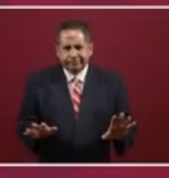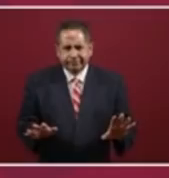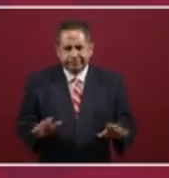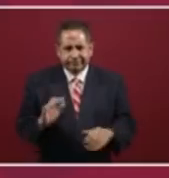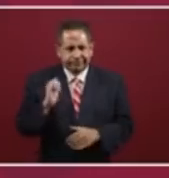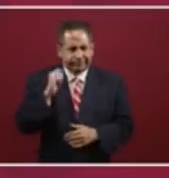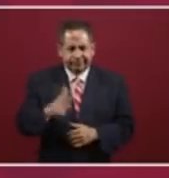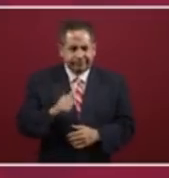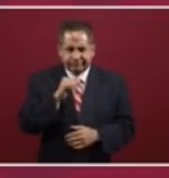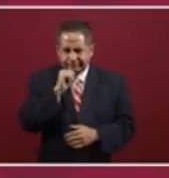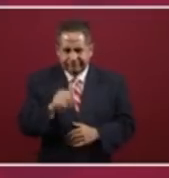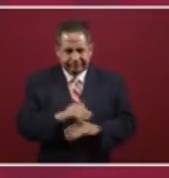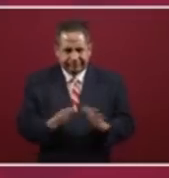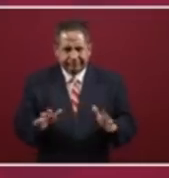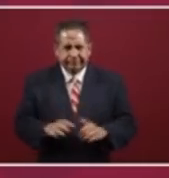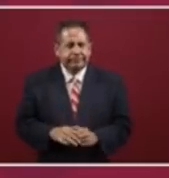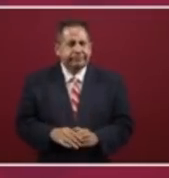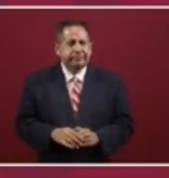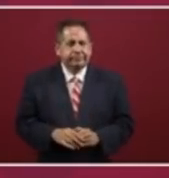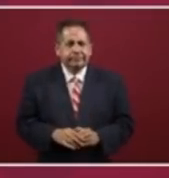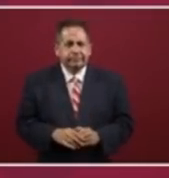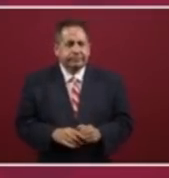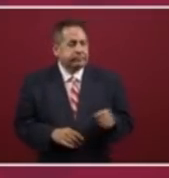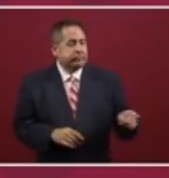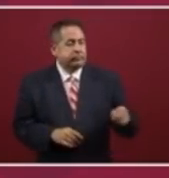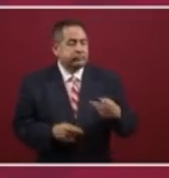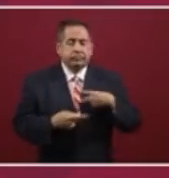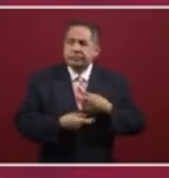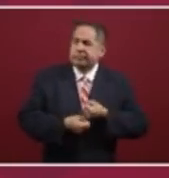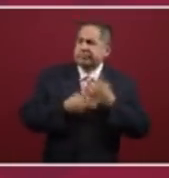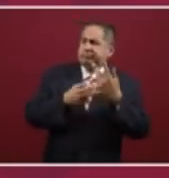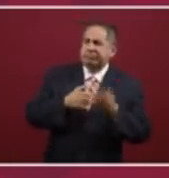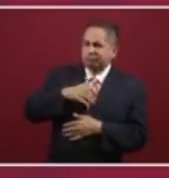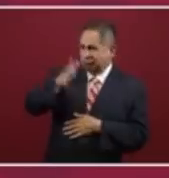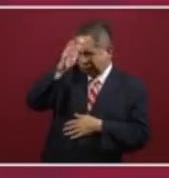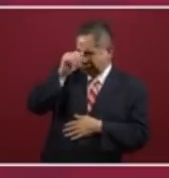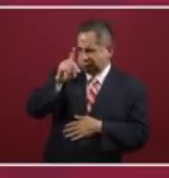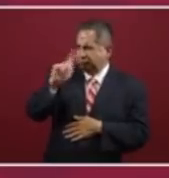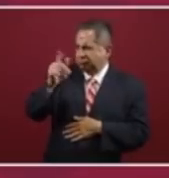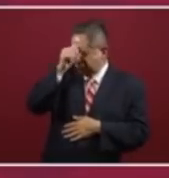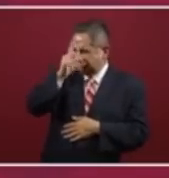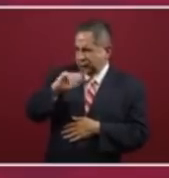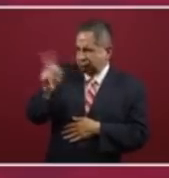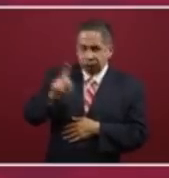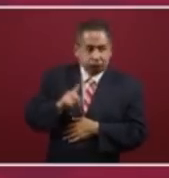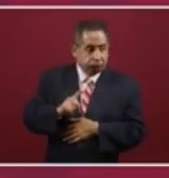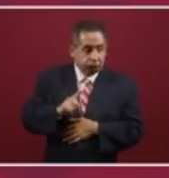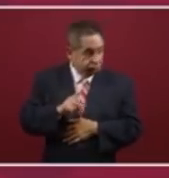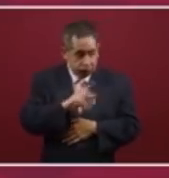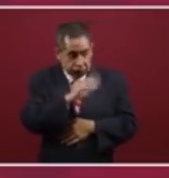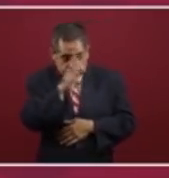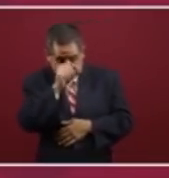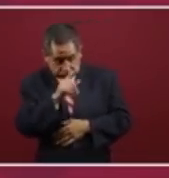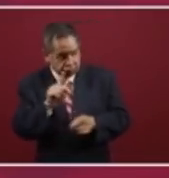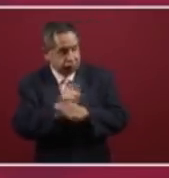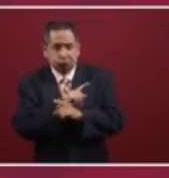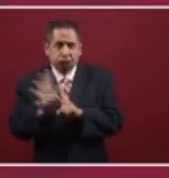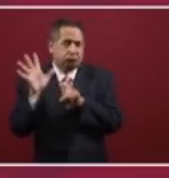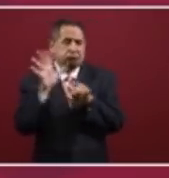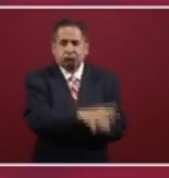presidente lópez obrador recordó estos hechos haciendo un compromiso de que nunca jamás se opte por el autoritarismo